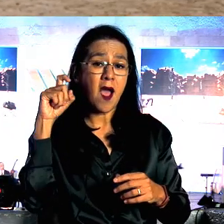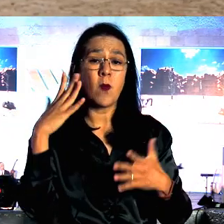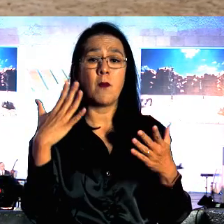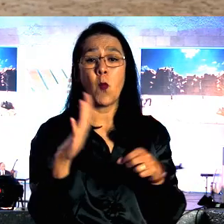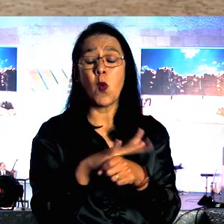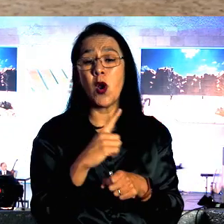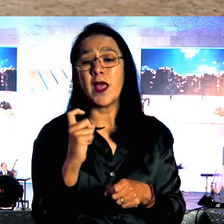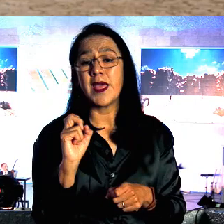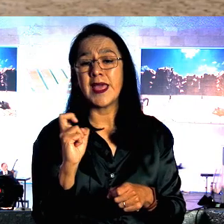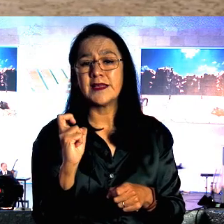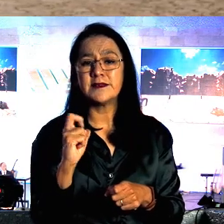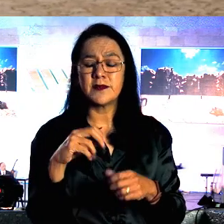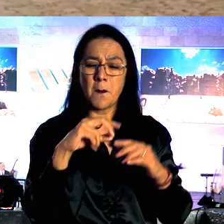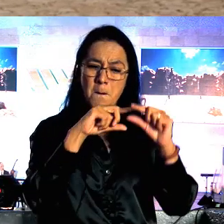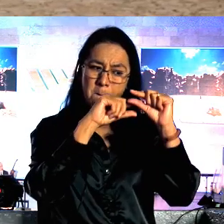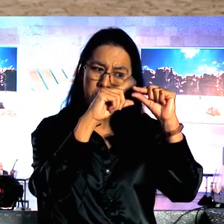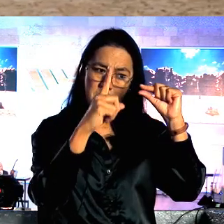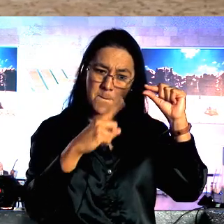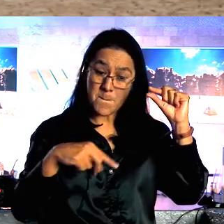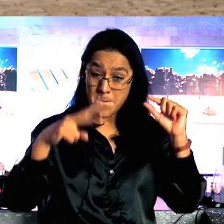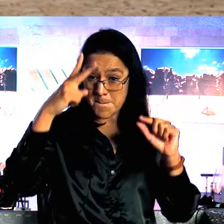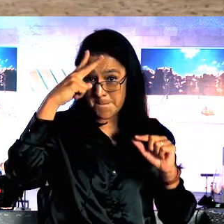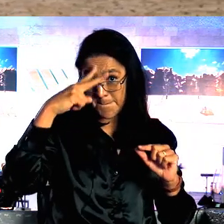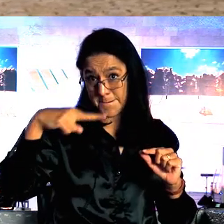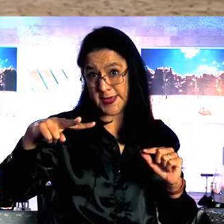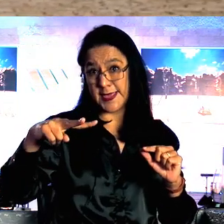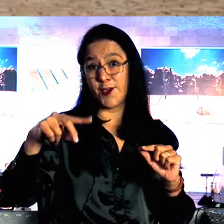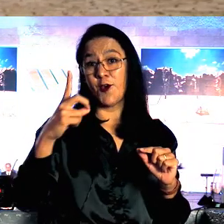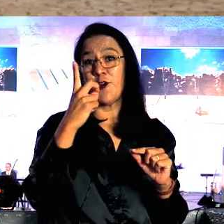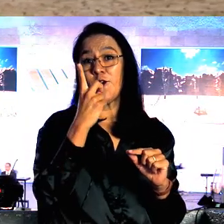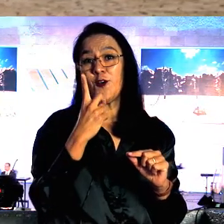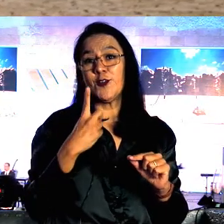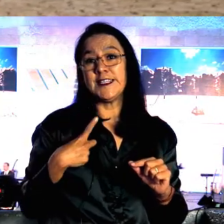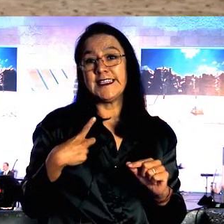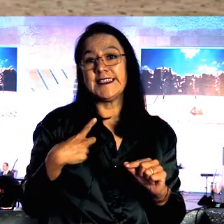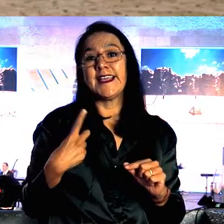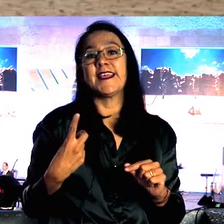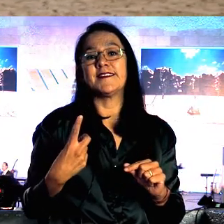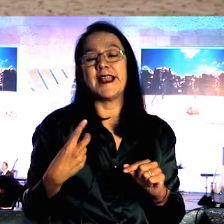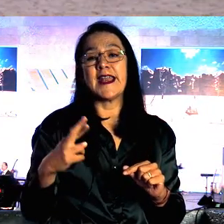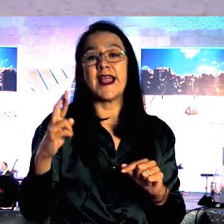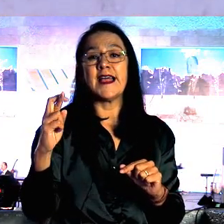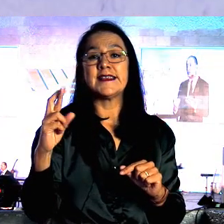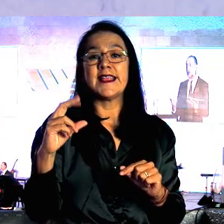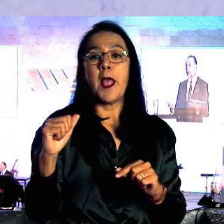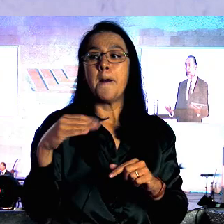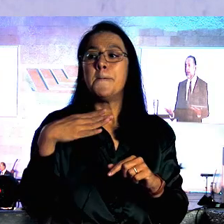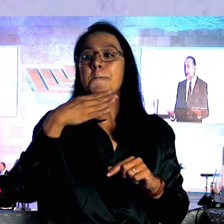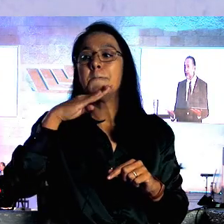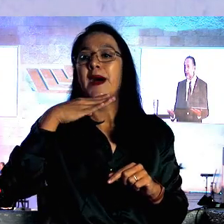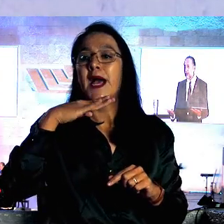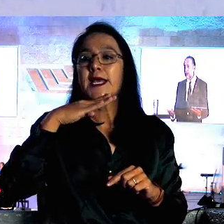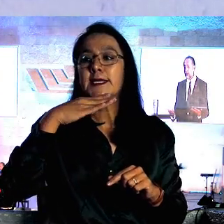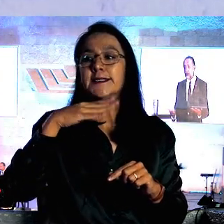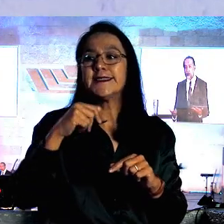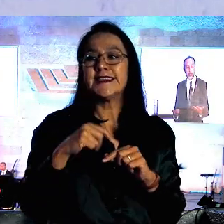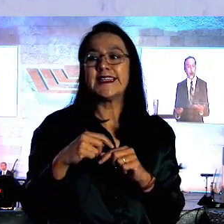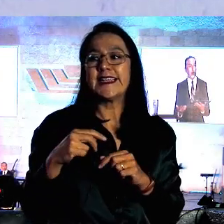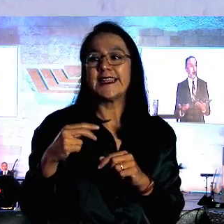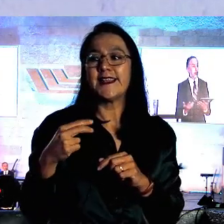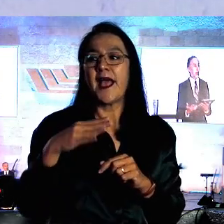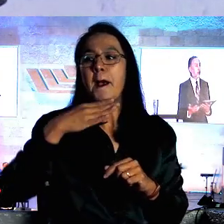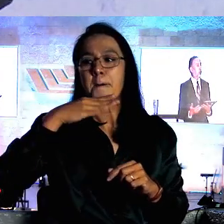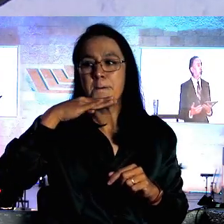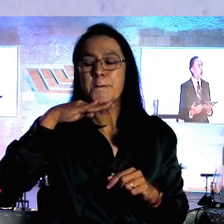nos dicen a los mexicanos la raza de maíz y tenemos que importar maíz, porque